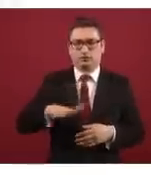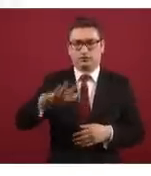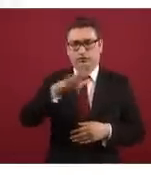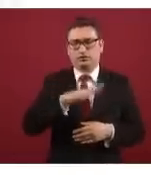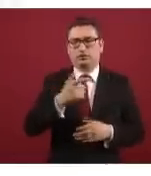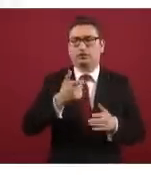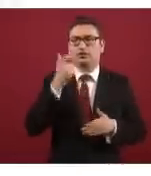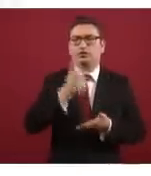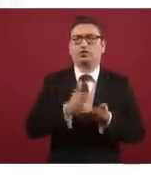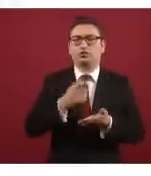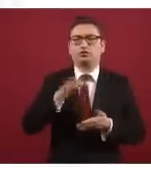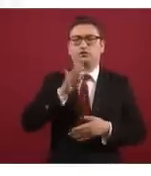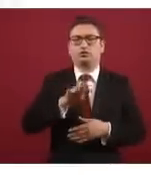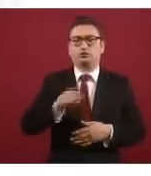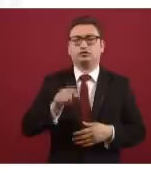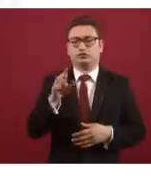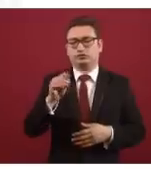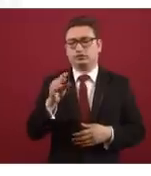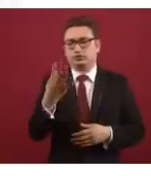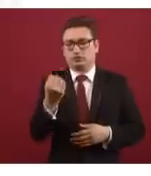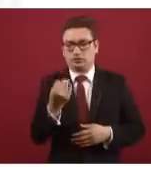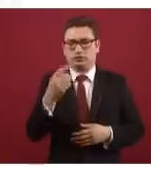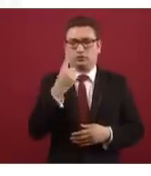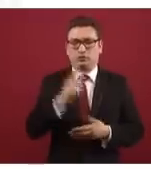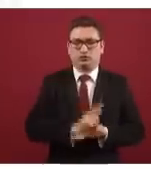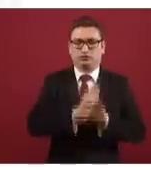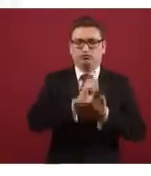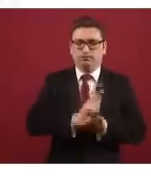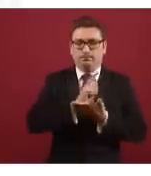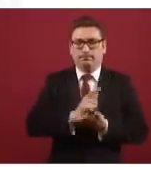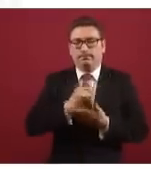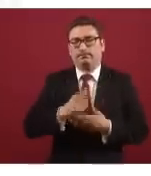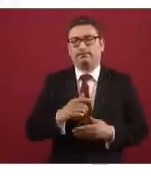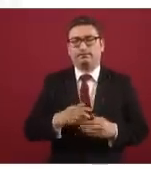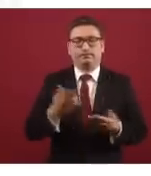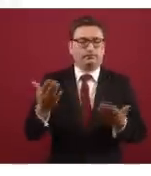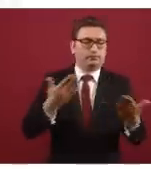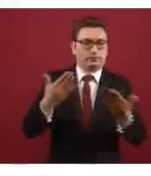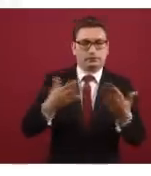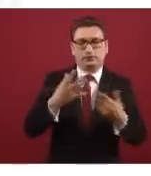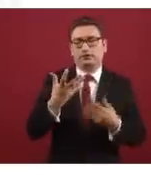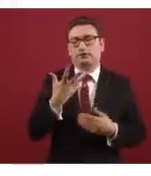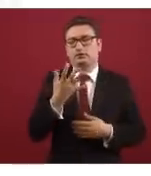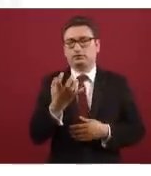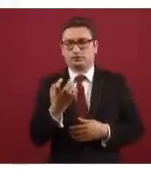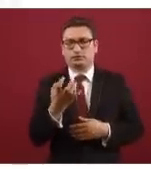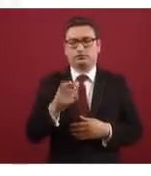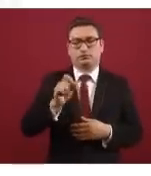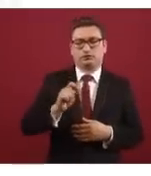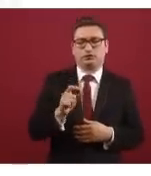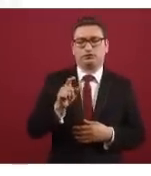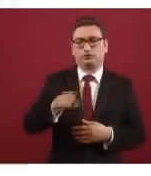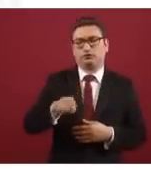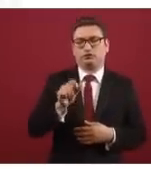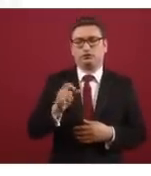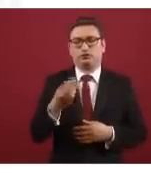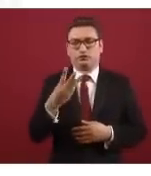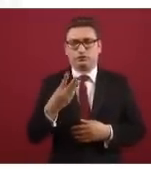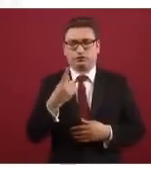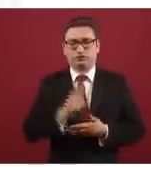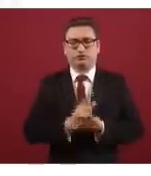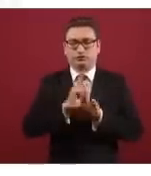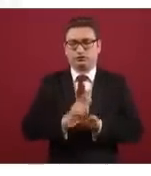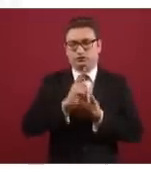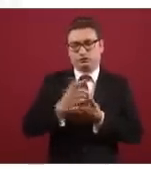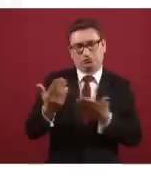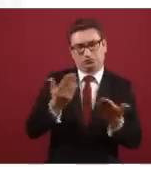precio al público de 19.99 por litro y un margen de 5 pesos con 23 centavos por litro. Sigue